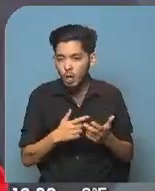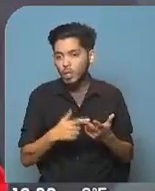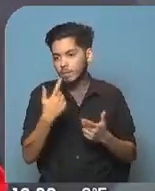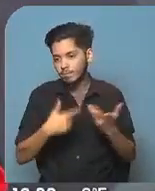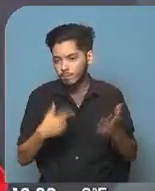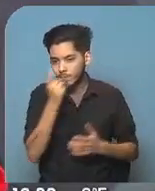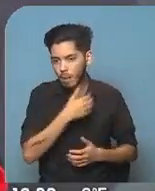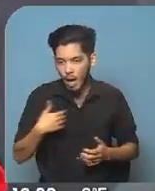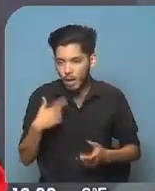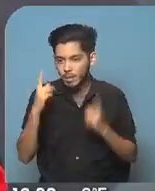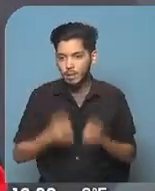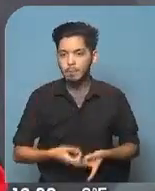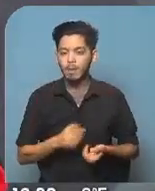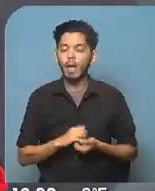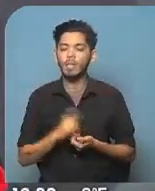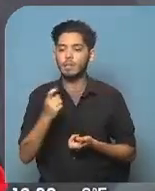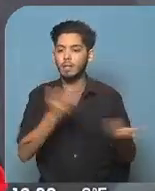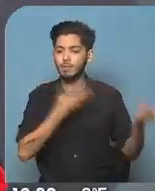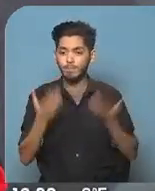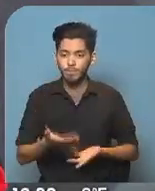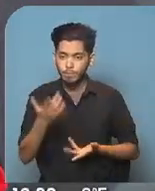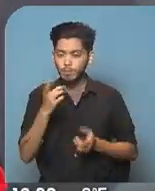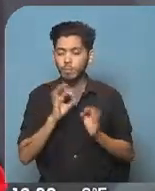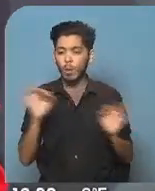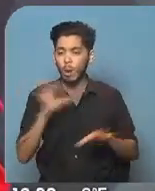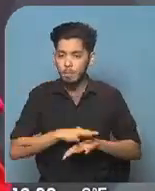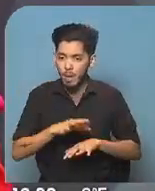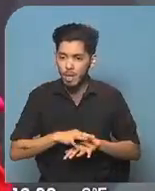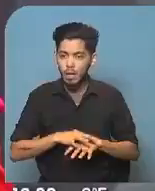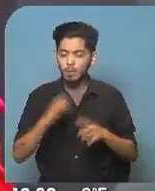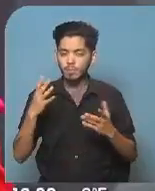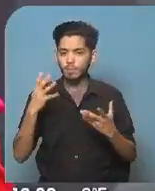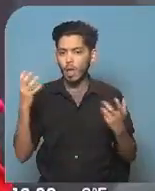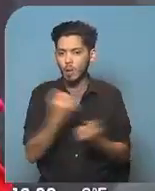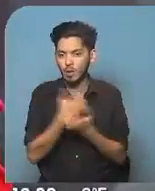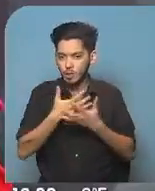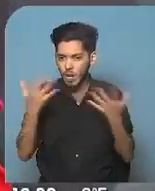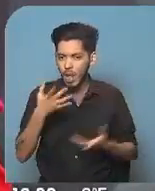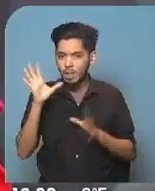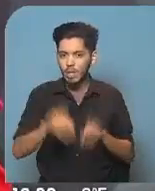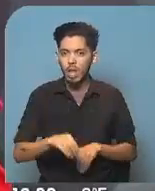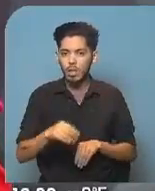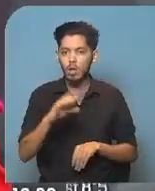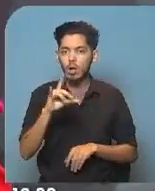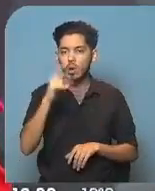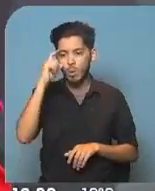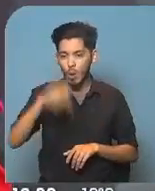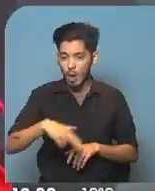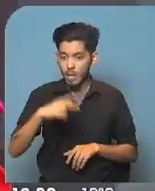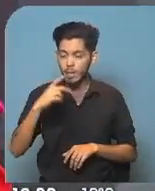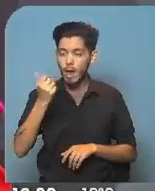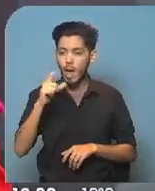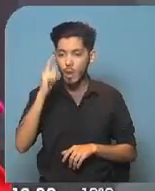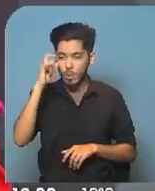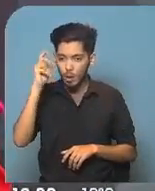un papá una mamá y hay quien lo está recibiendo en el caso de los pediátricos y por eso lo vamos a mandar un beso muy grande en este momento alguien a 99 años